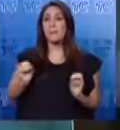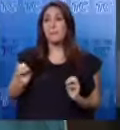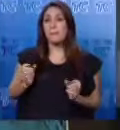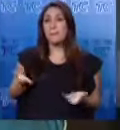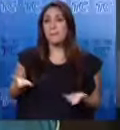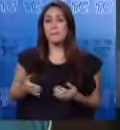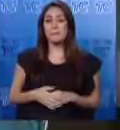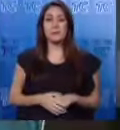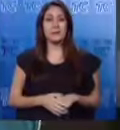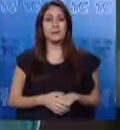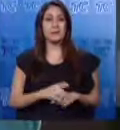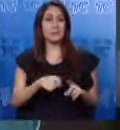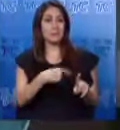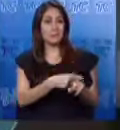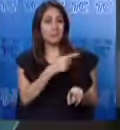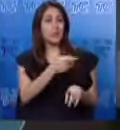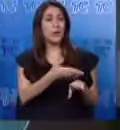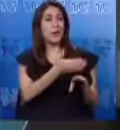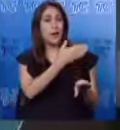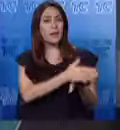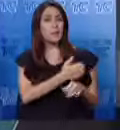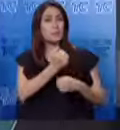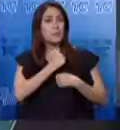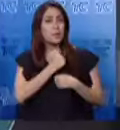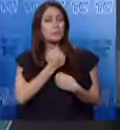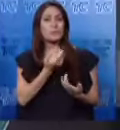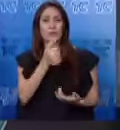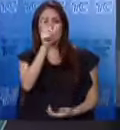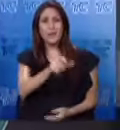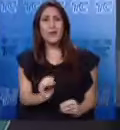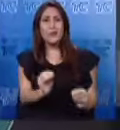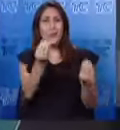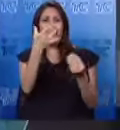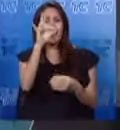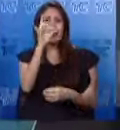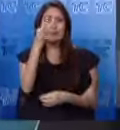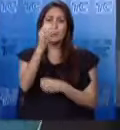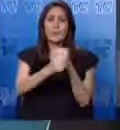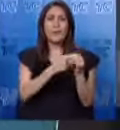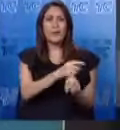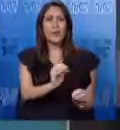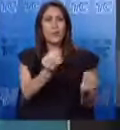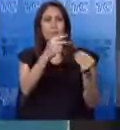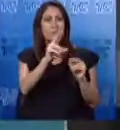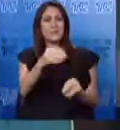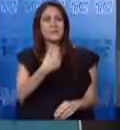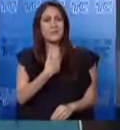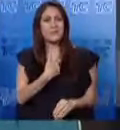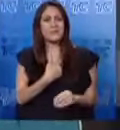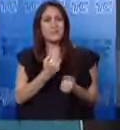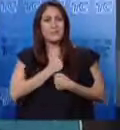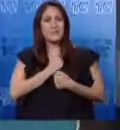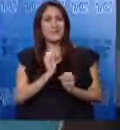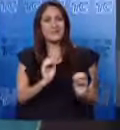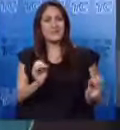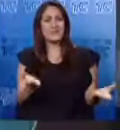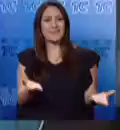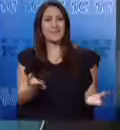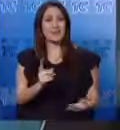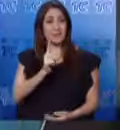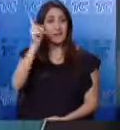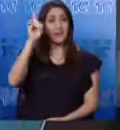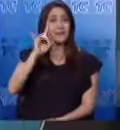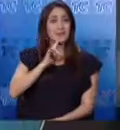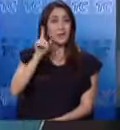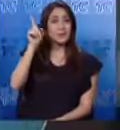¿Qué pasado crediticio? ¿Qué propiedades puede tener un joven de 18, 19 años? Allá, en Estados